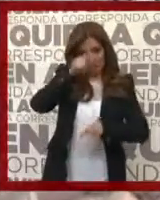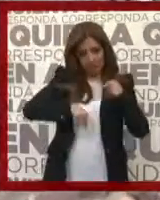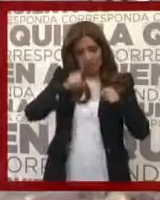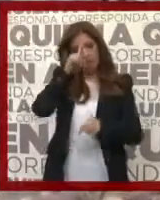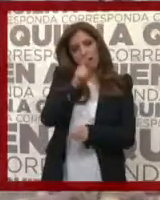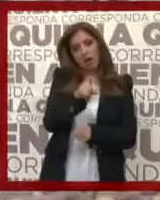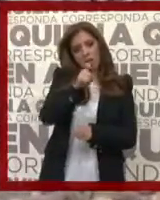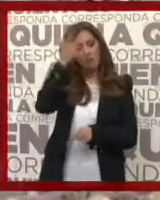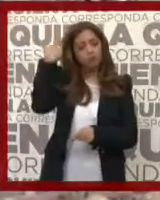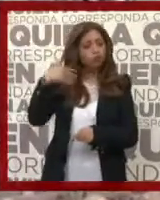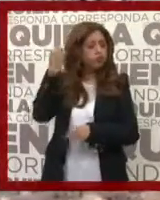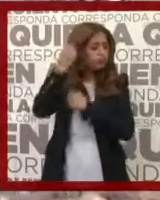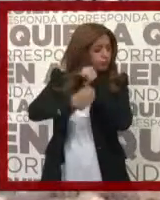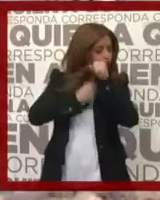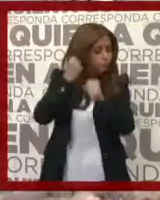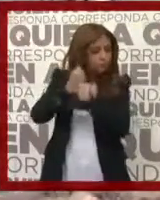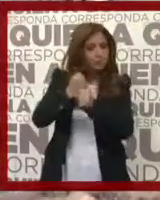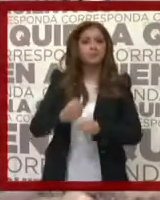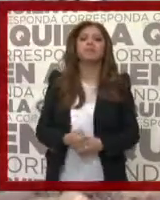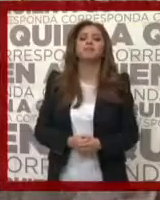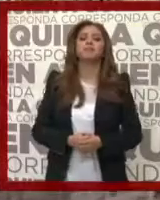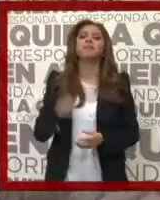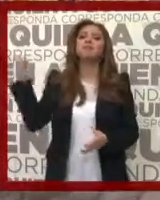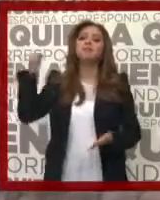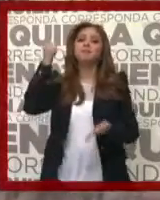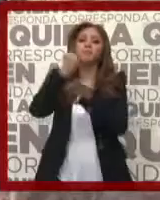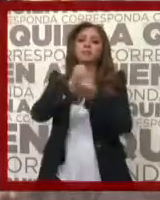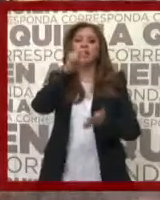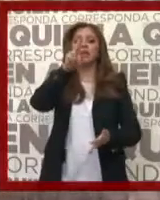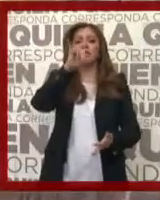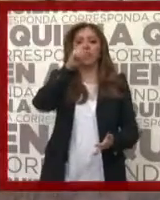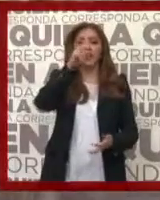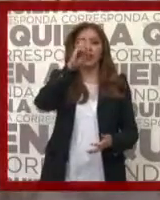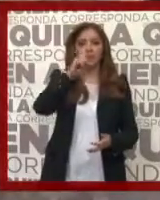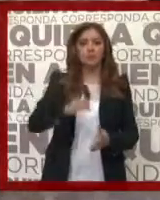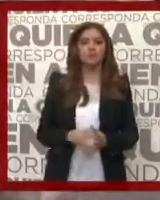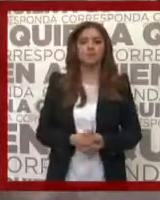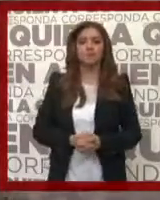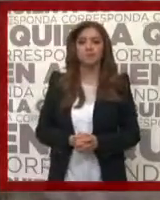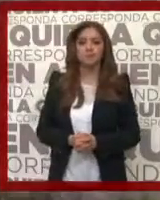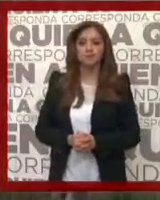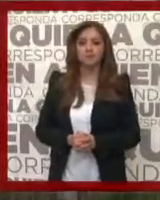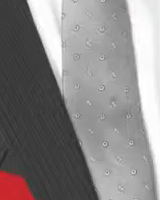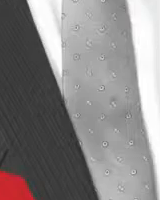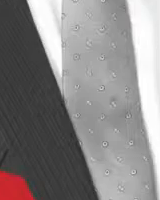los aqueja desde hace años. A quien corresponda, Ricardo Gaitán.